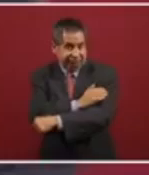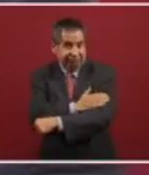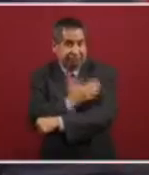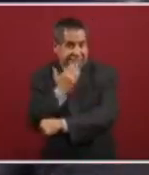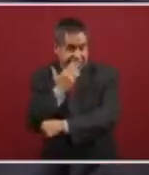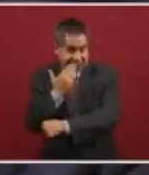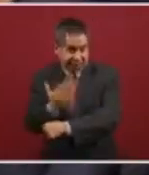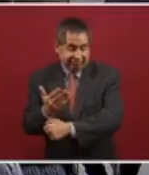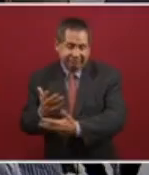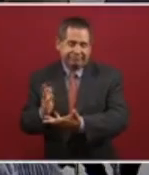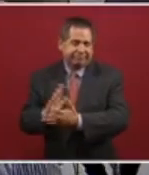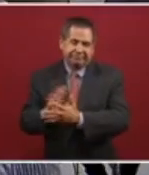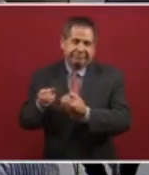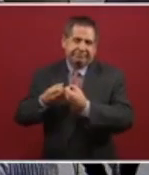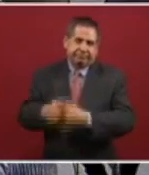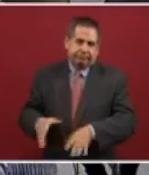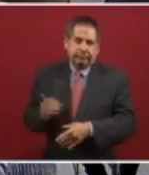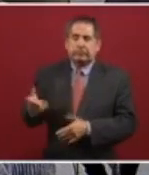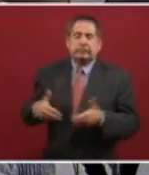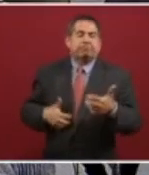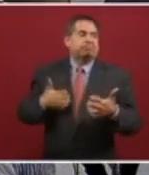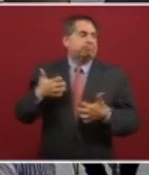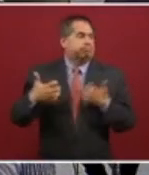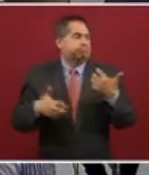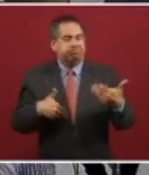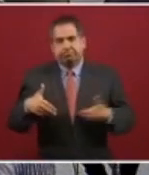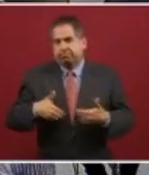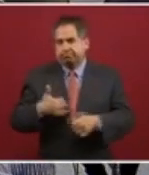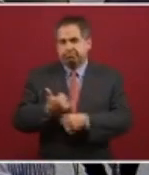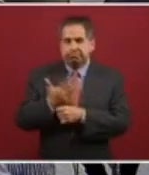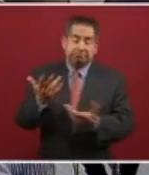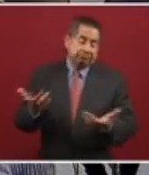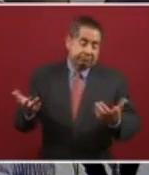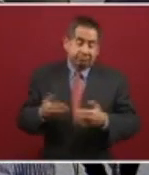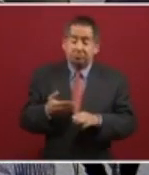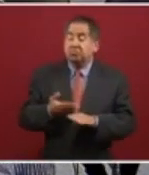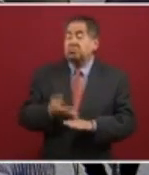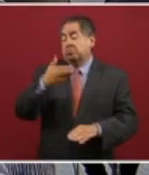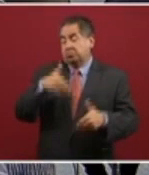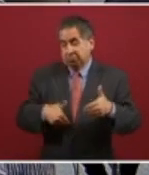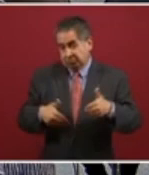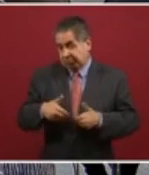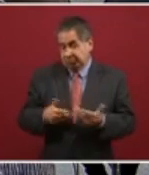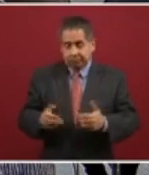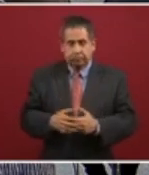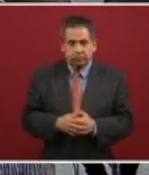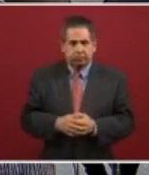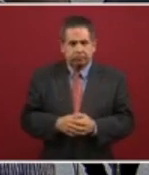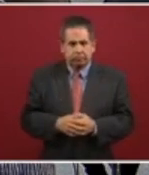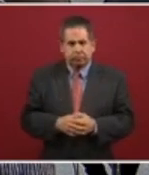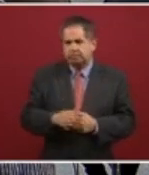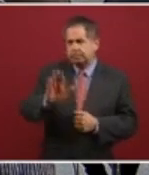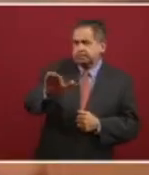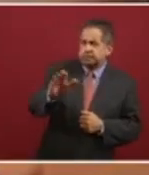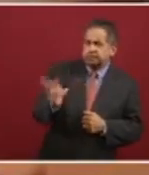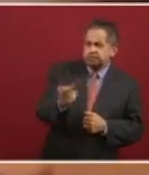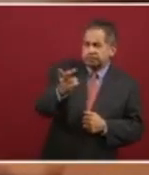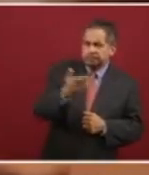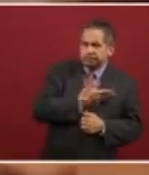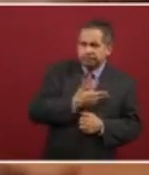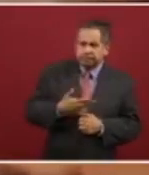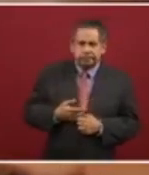Entonces entiendo que están molestos. Presidente, muy molestos. y no se va este retraso